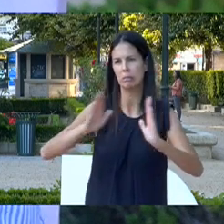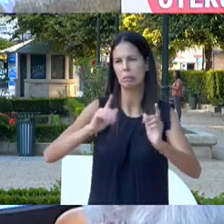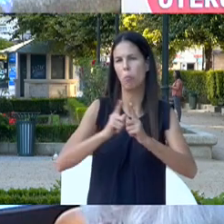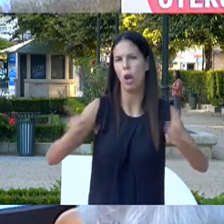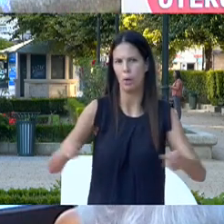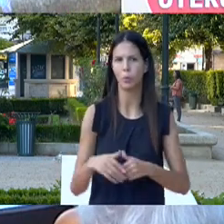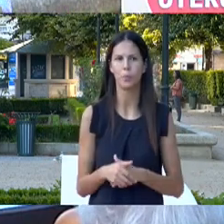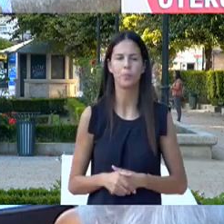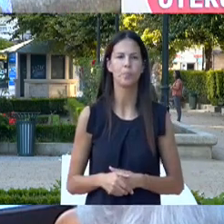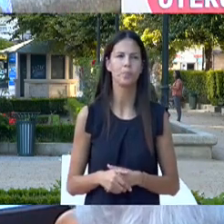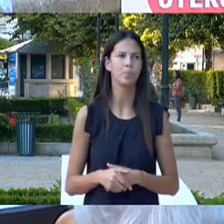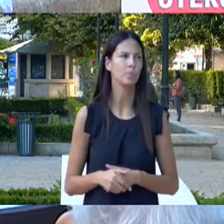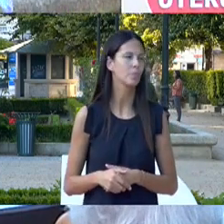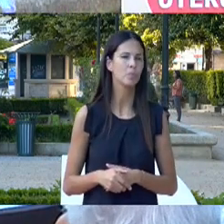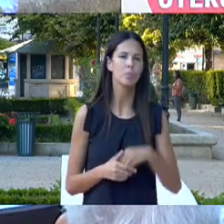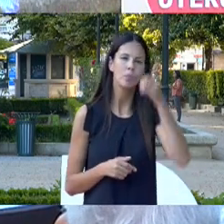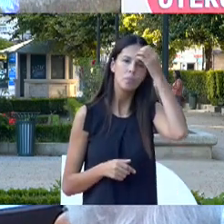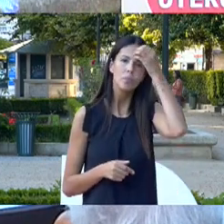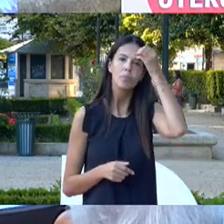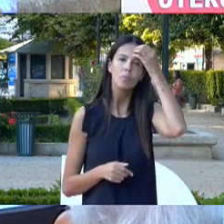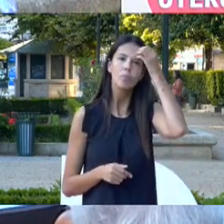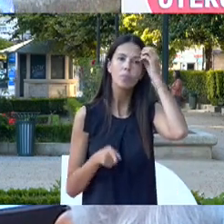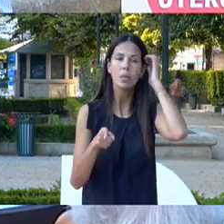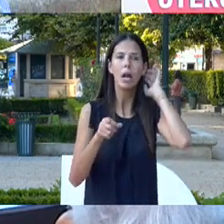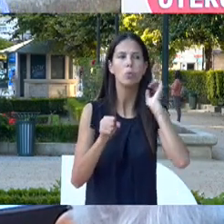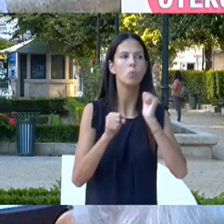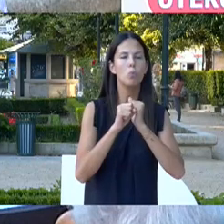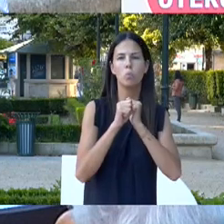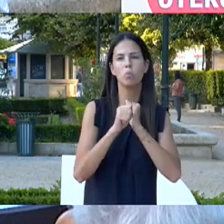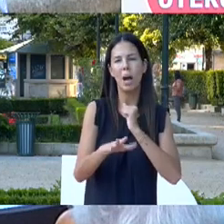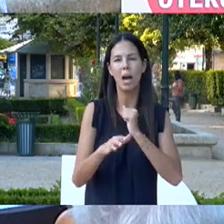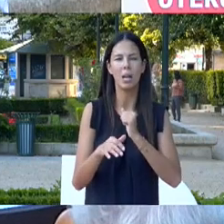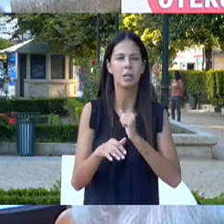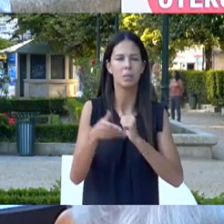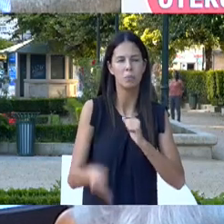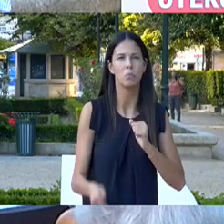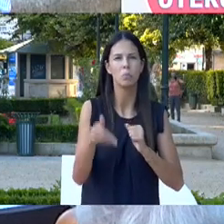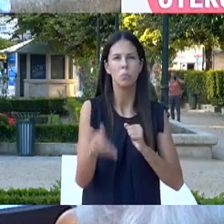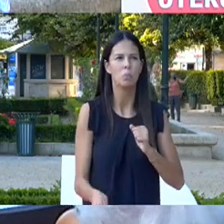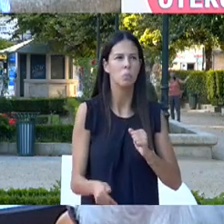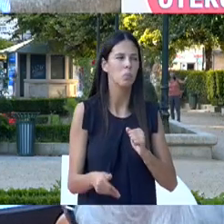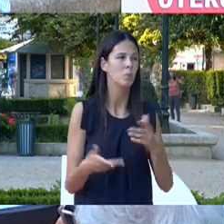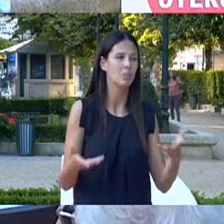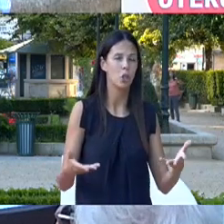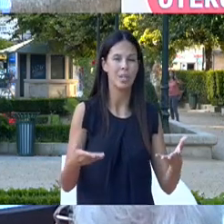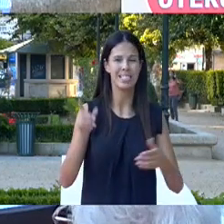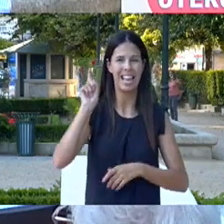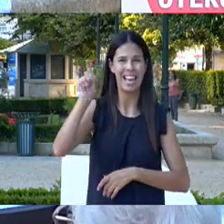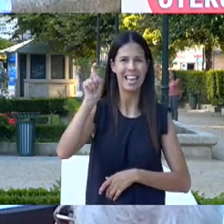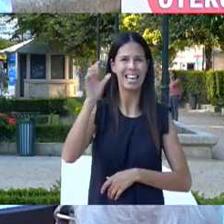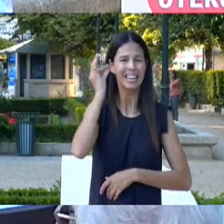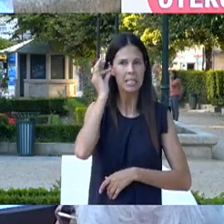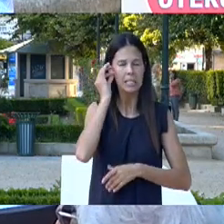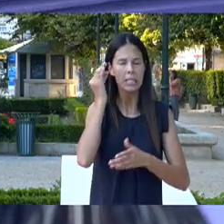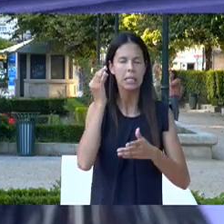Pois, bueno, hai aí un mar de fondo, non, que parece que empuxa a Ernestina